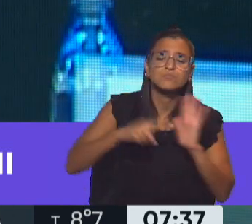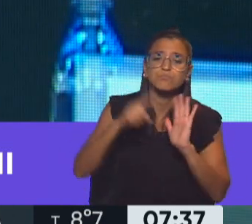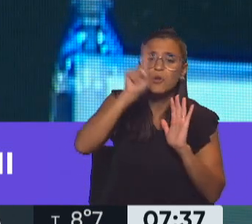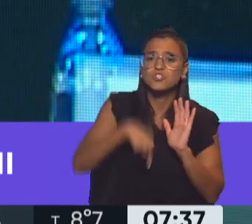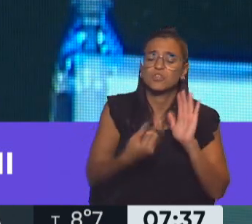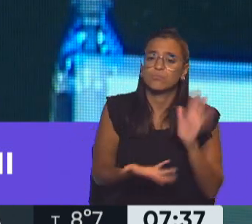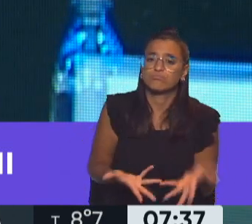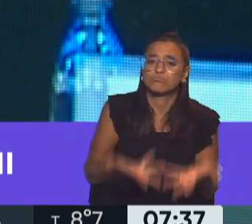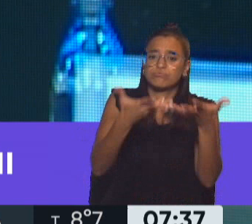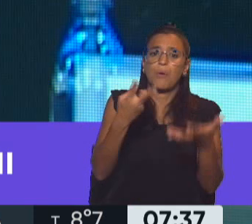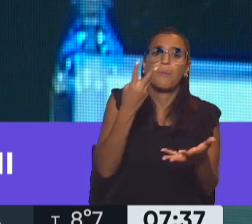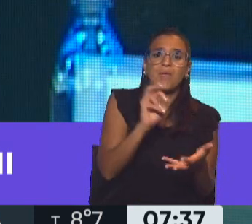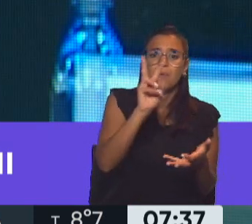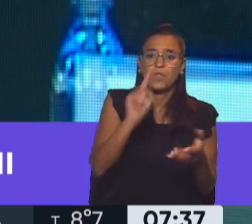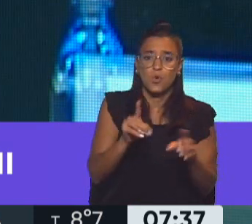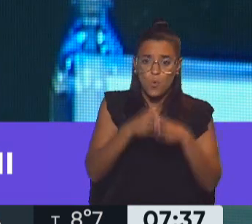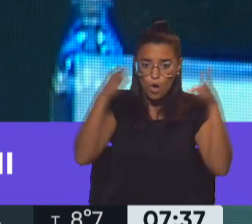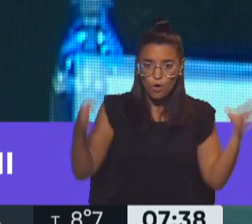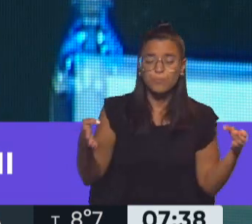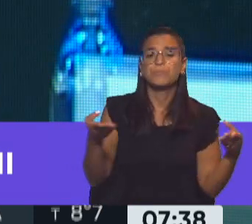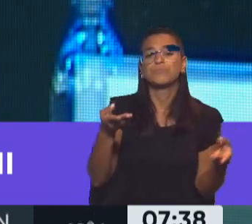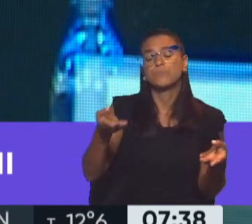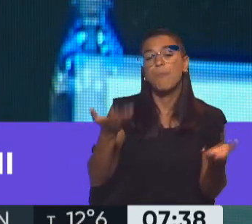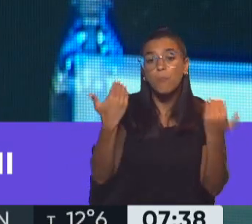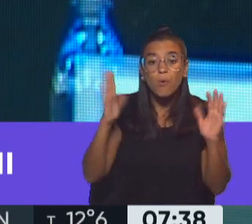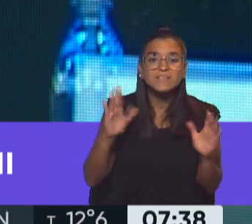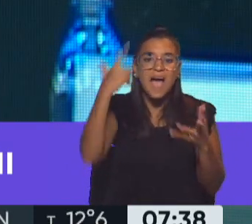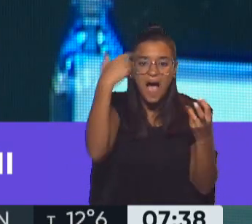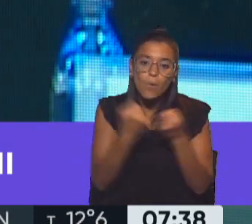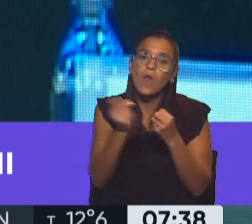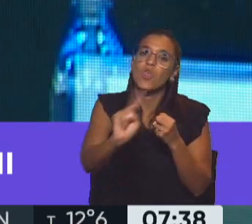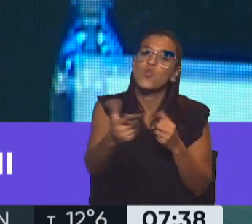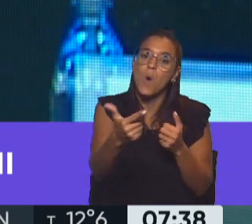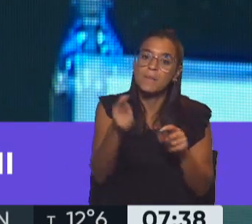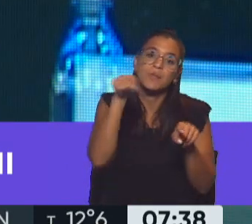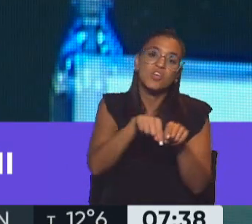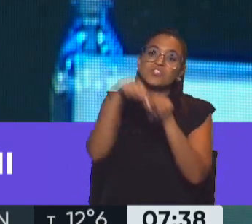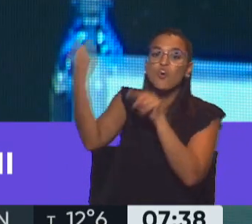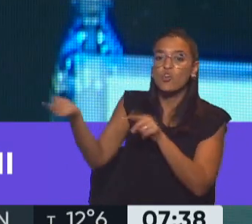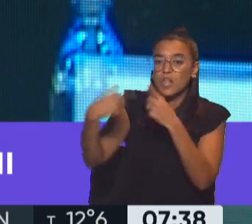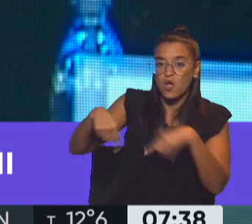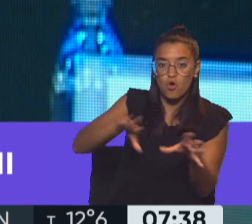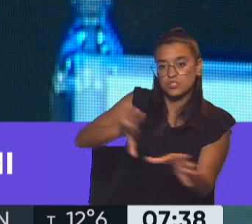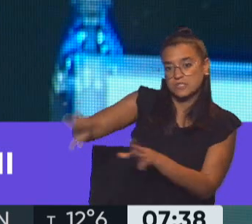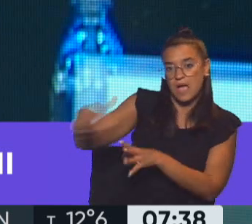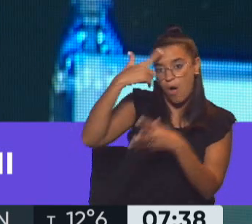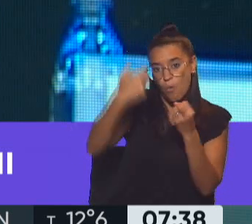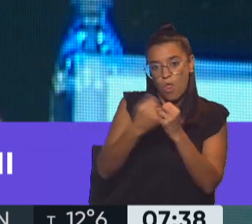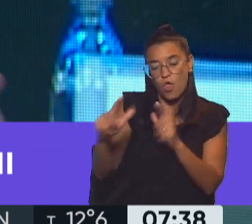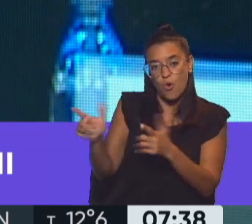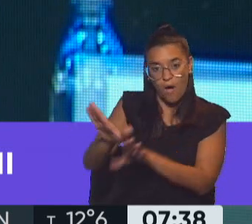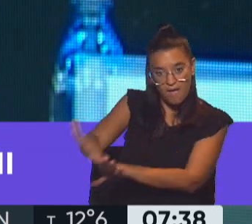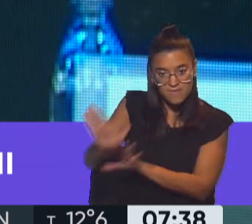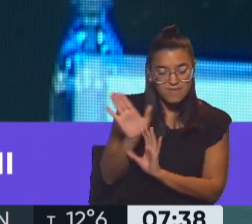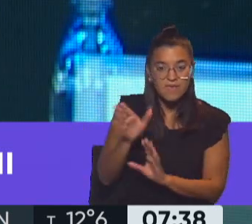crecimiento en el año 2021. Efectivamente puede ser que no estén de acuerdo con el plan económico, Claro. pero eso es otra discusión. Me parece que el plan